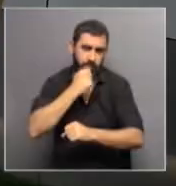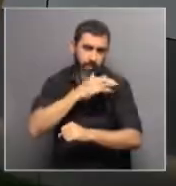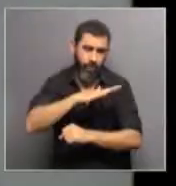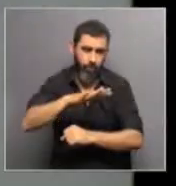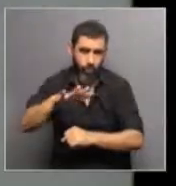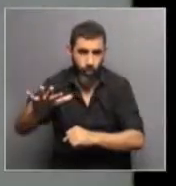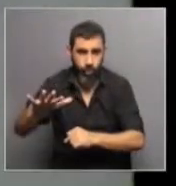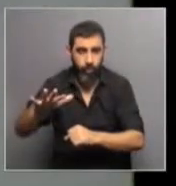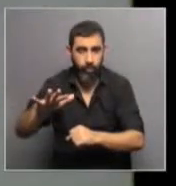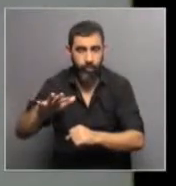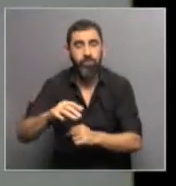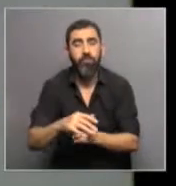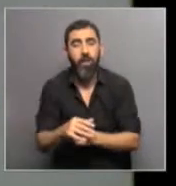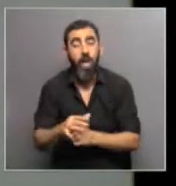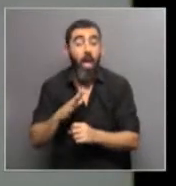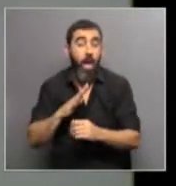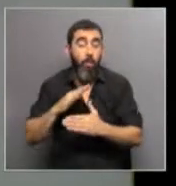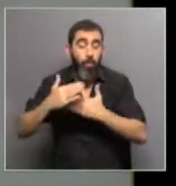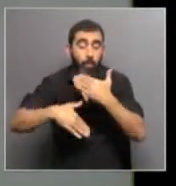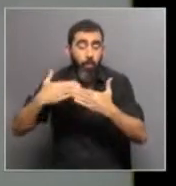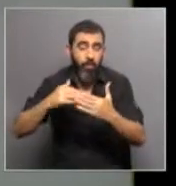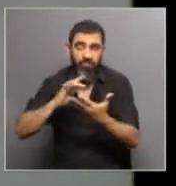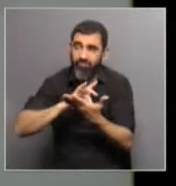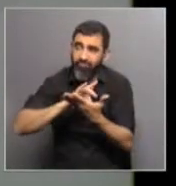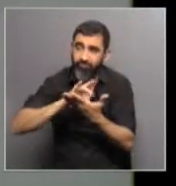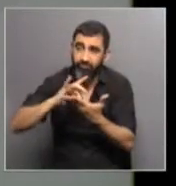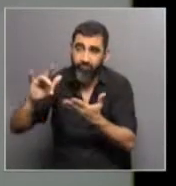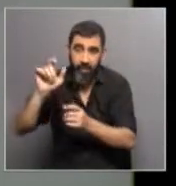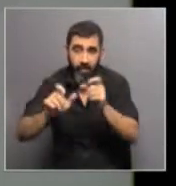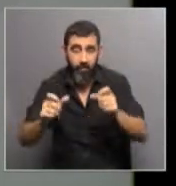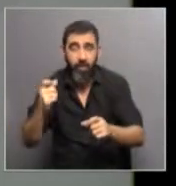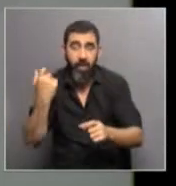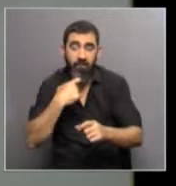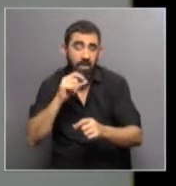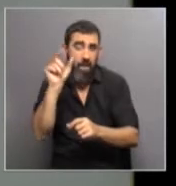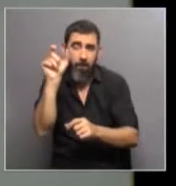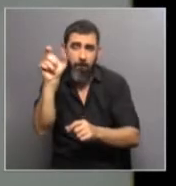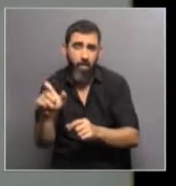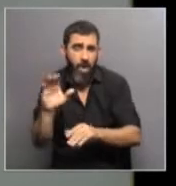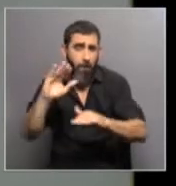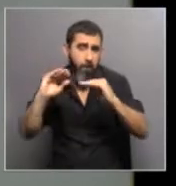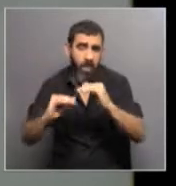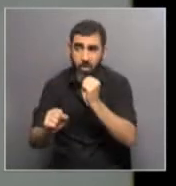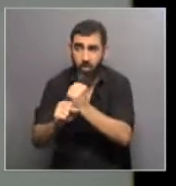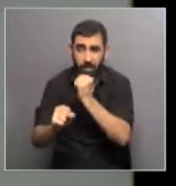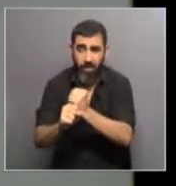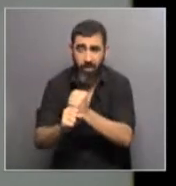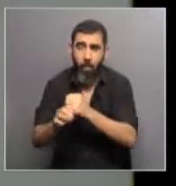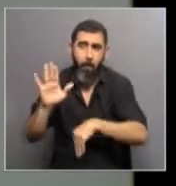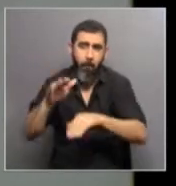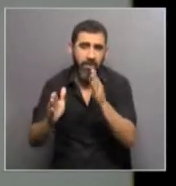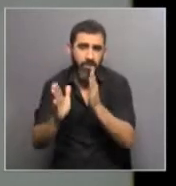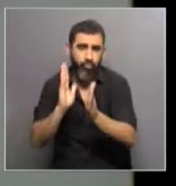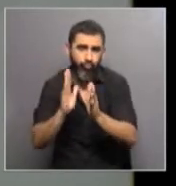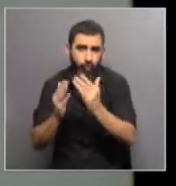ha ido a un proceso de despoblamiento. En definitiva, hace falta menos gente para un montón de tareas, robotizadas,